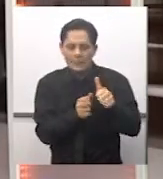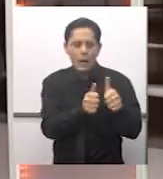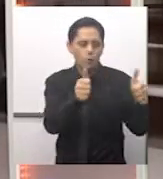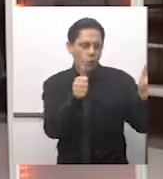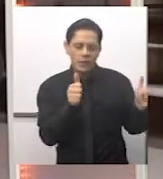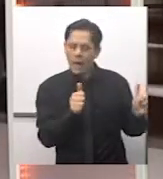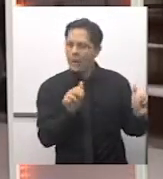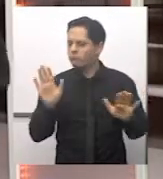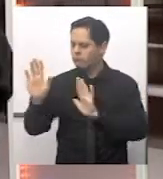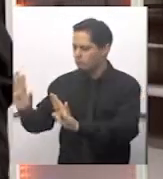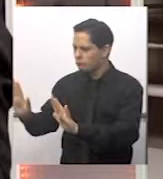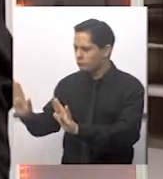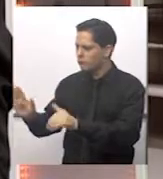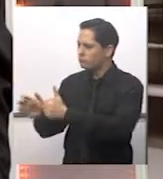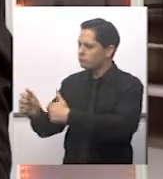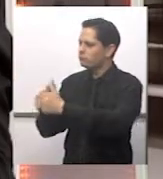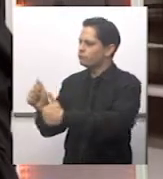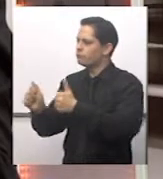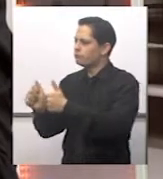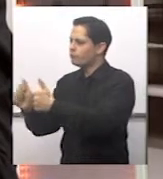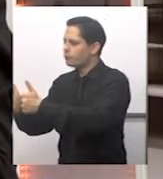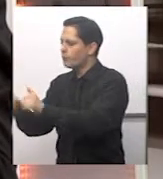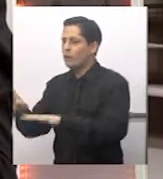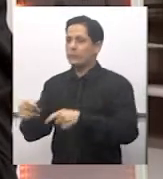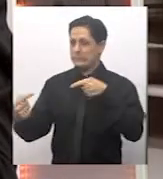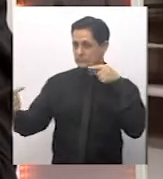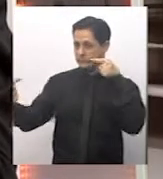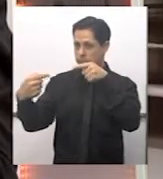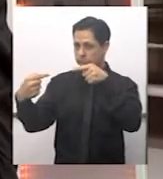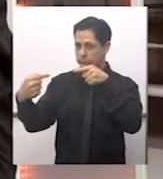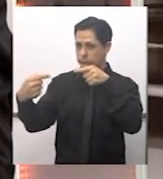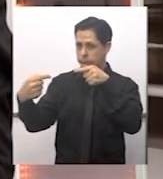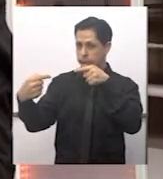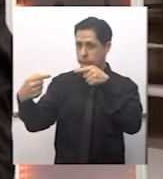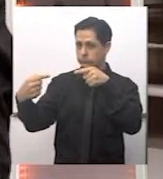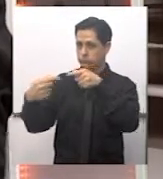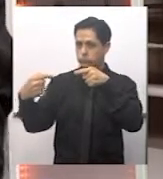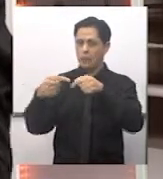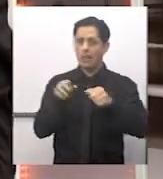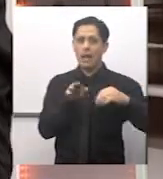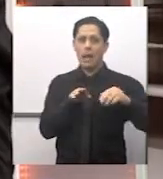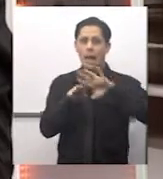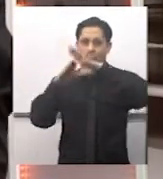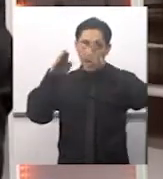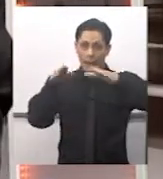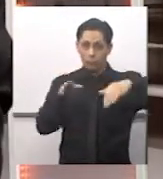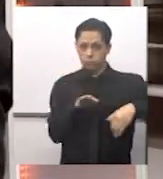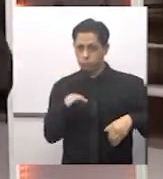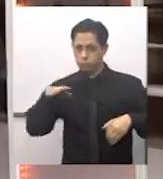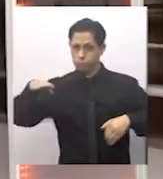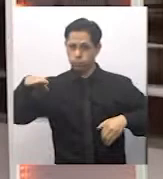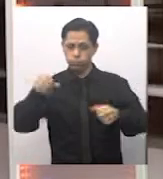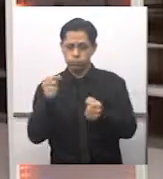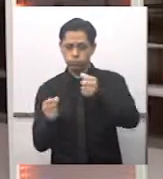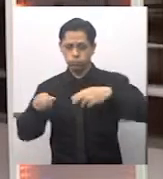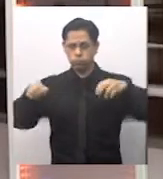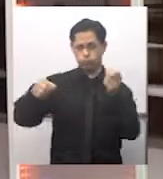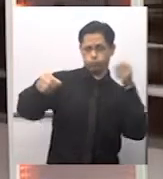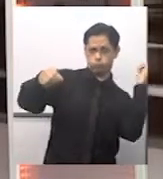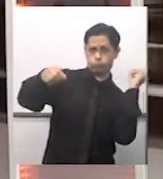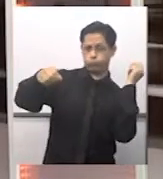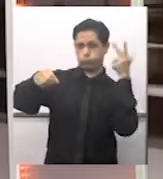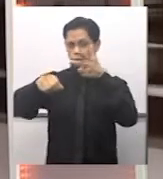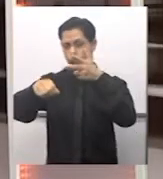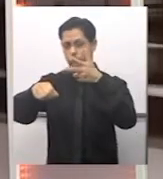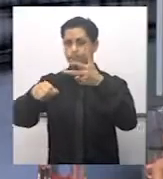las autoridades regionales, e incluso hubo contramanifestaciones por su visita y ataques a la camioneta que lo llevaba en ese momento.